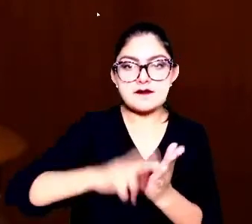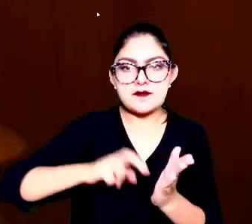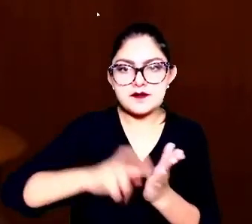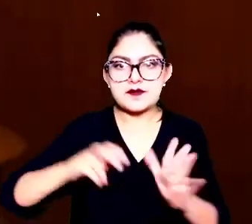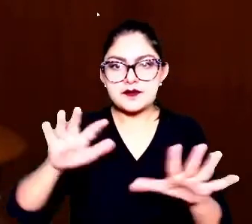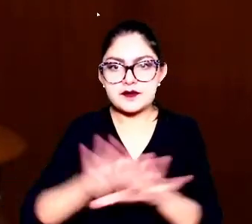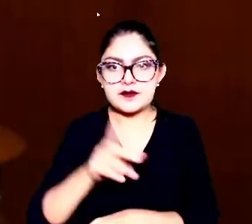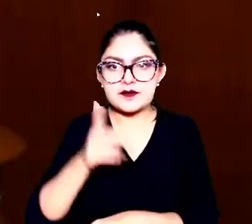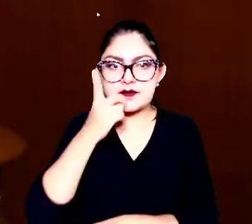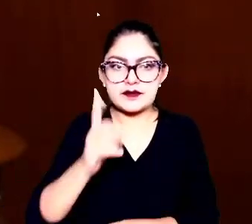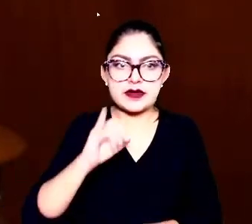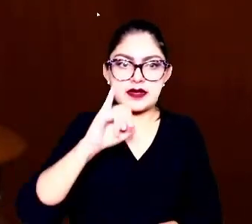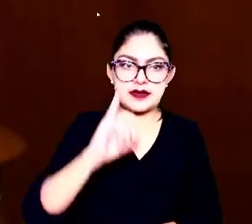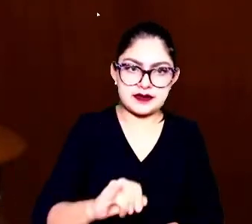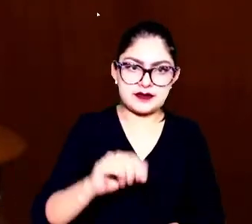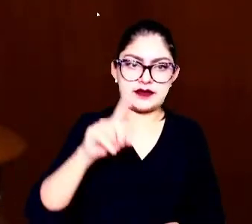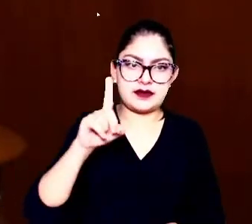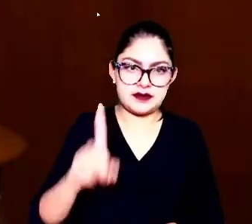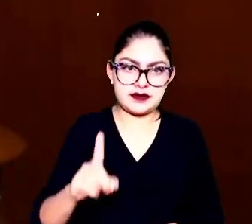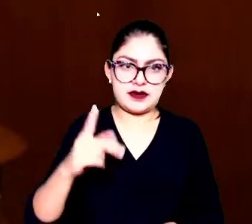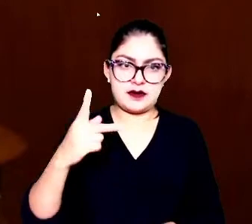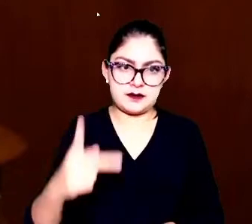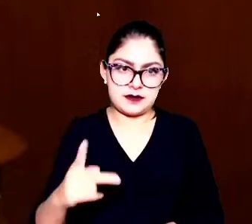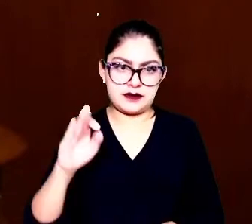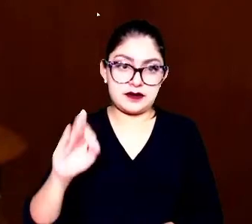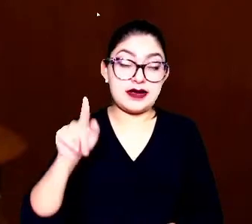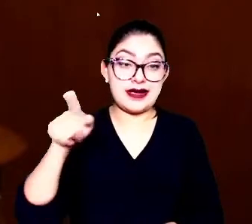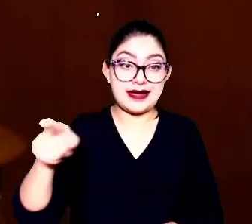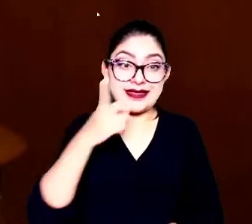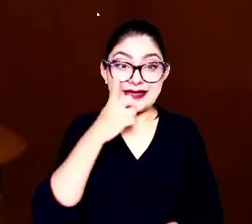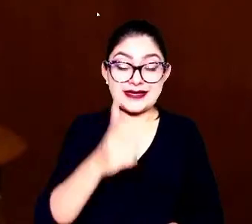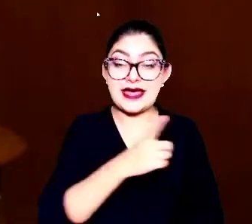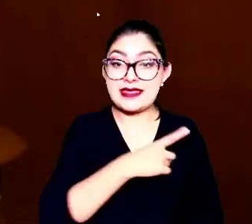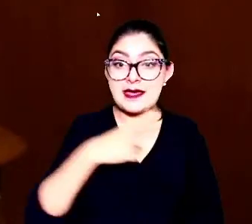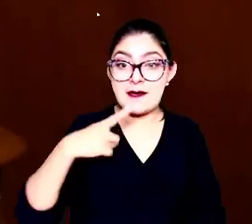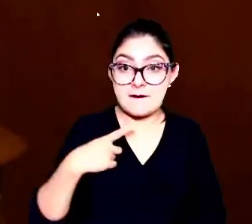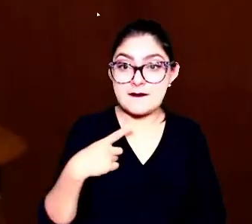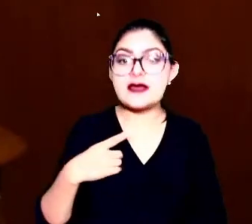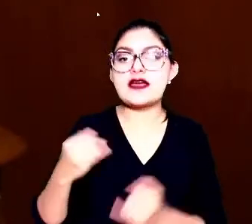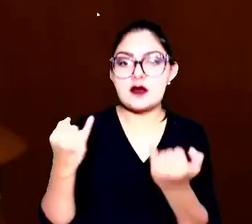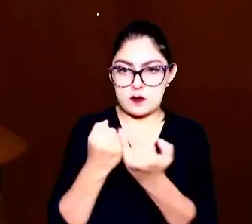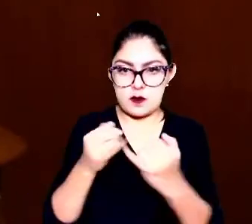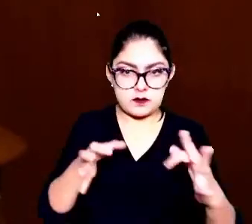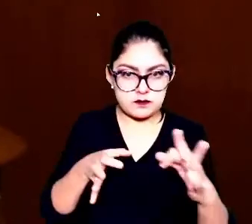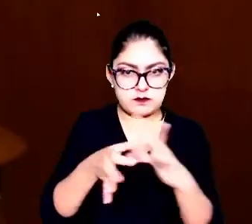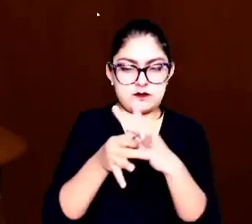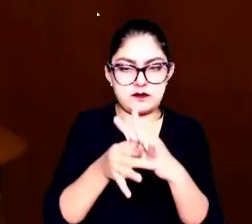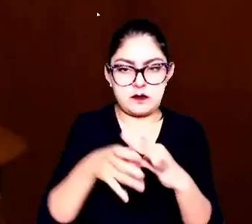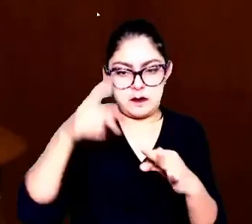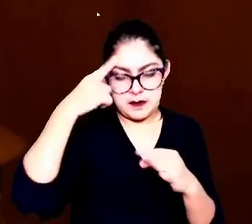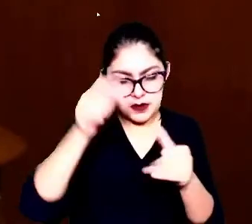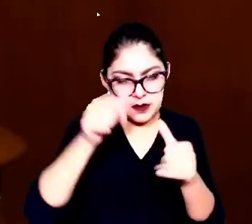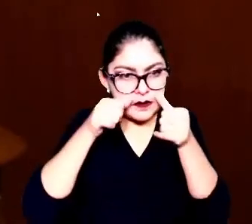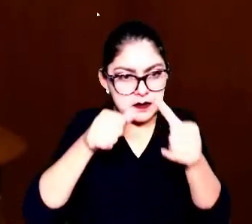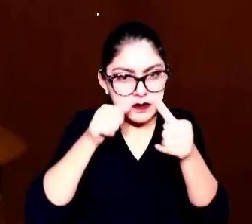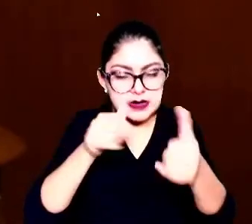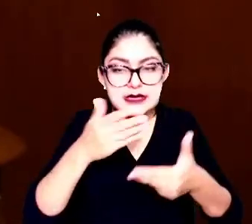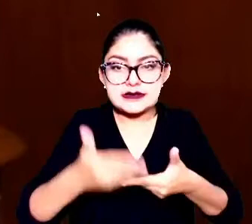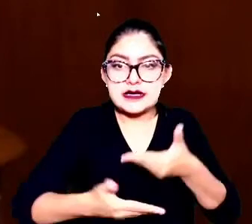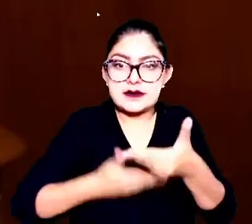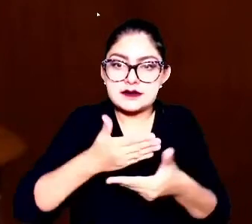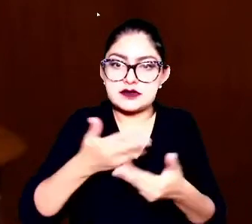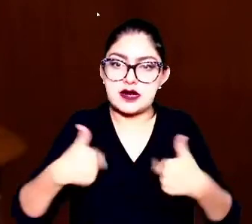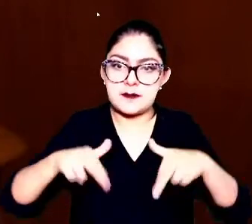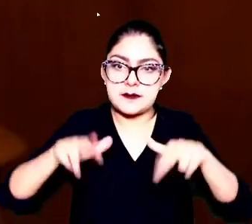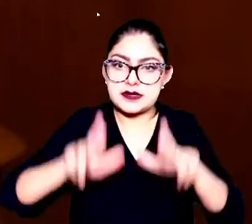deberá ser partícipe de estas tareas con el fin de garantizar los servicios de representación legal para las personas